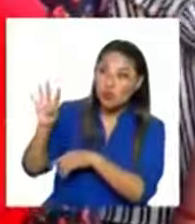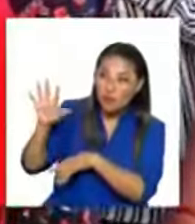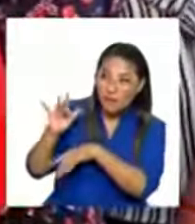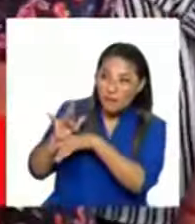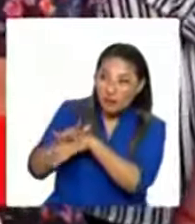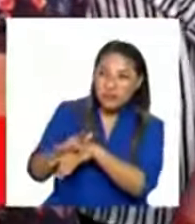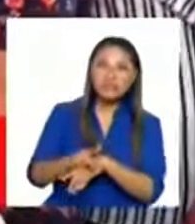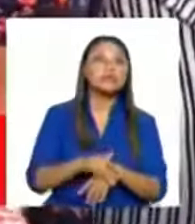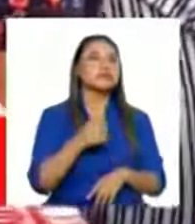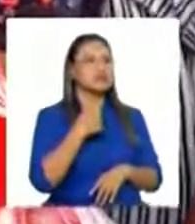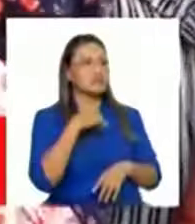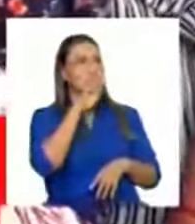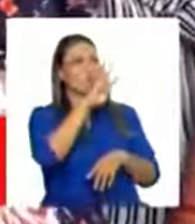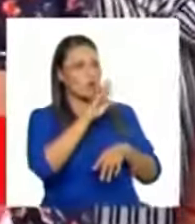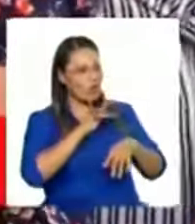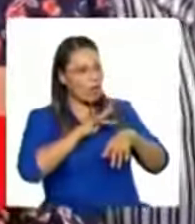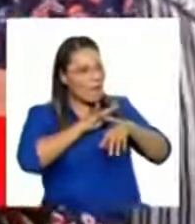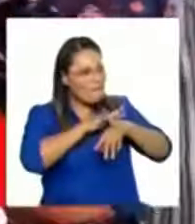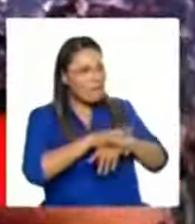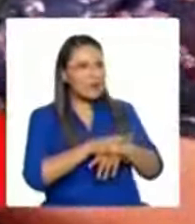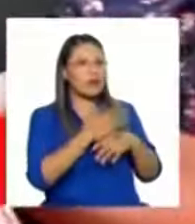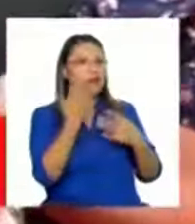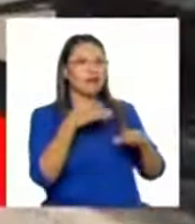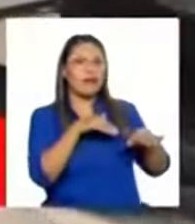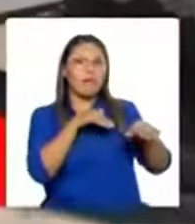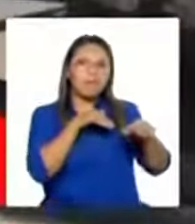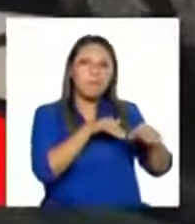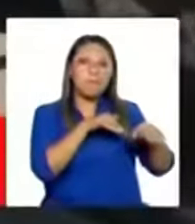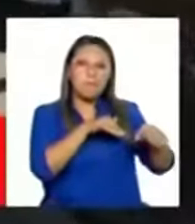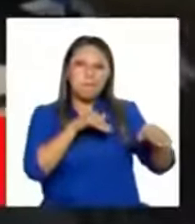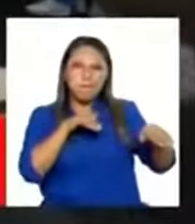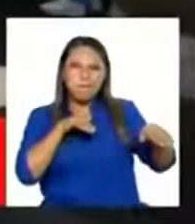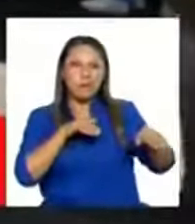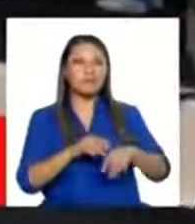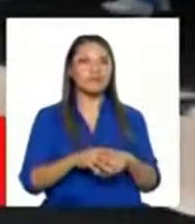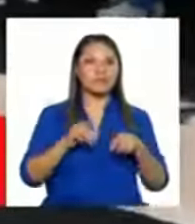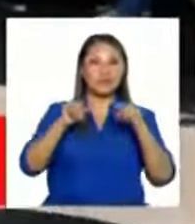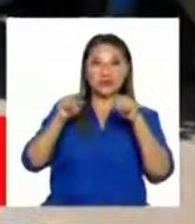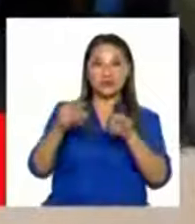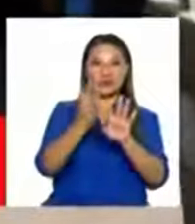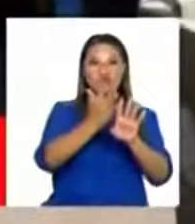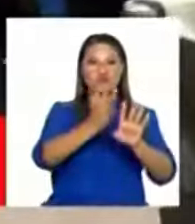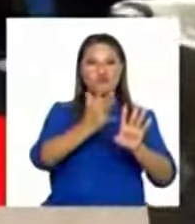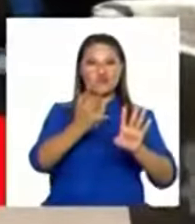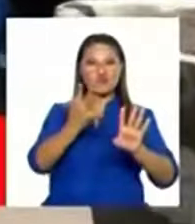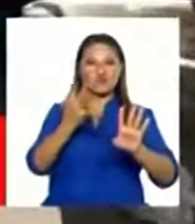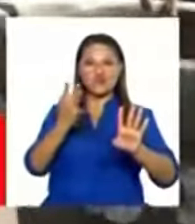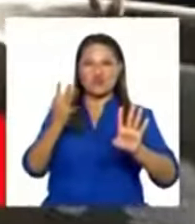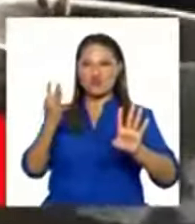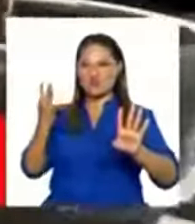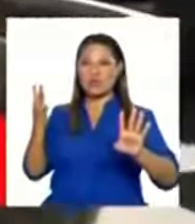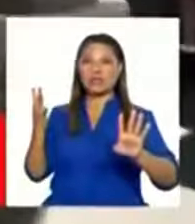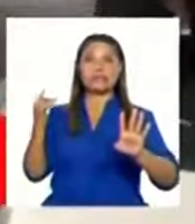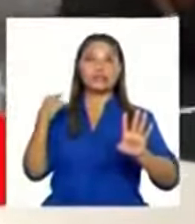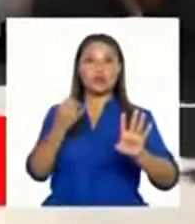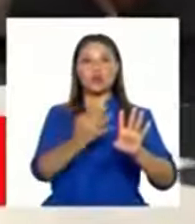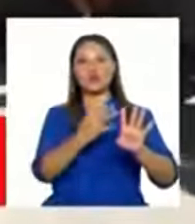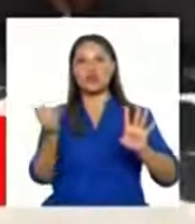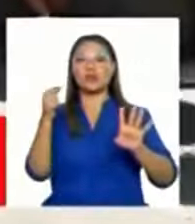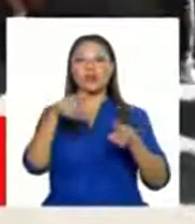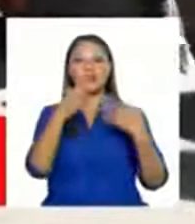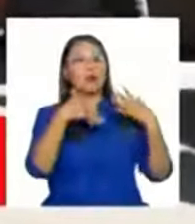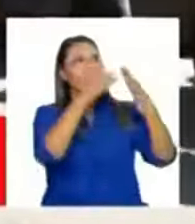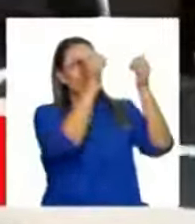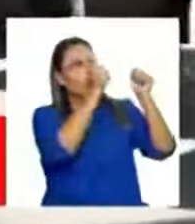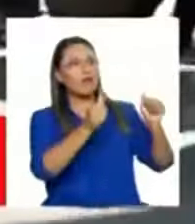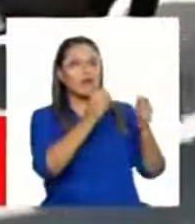¿4:30 de la mañana? Sí, venía en mi carro, pero ya las cocheras estaban llenas y me dio hacer cola. La cola para visitar a San Judas Tadeo, patrón de las causas imposibles,